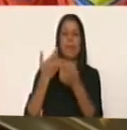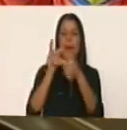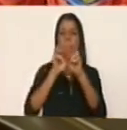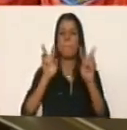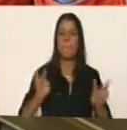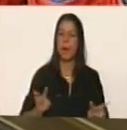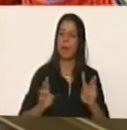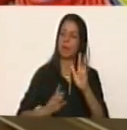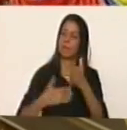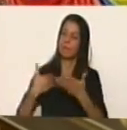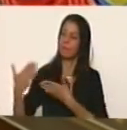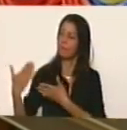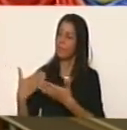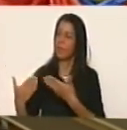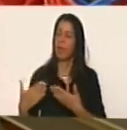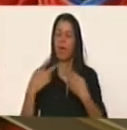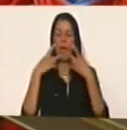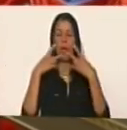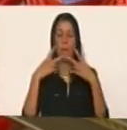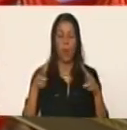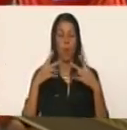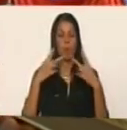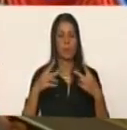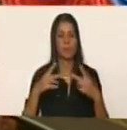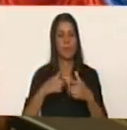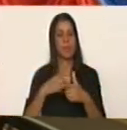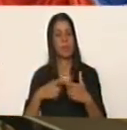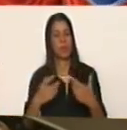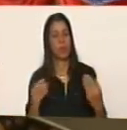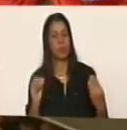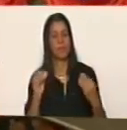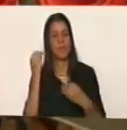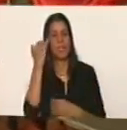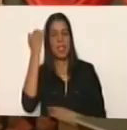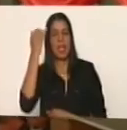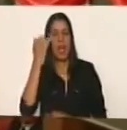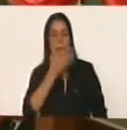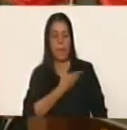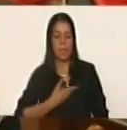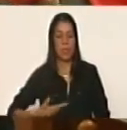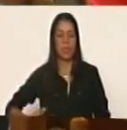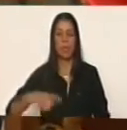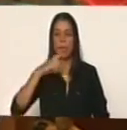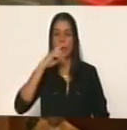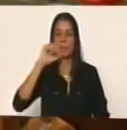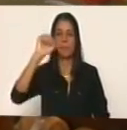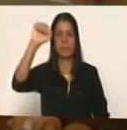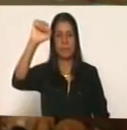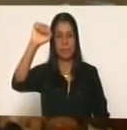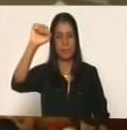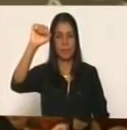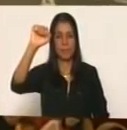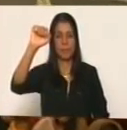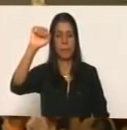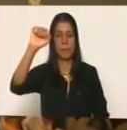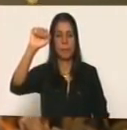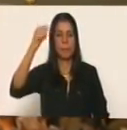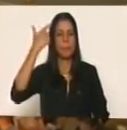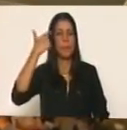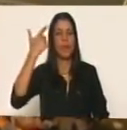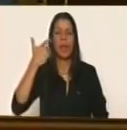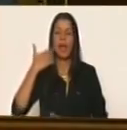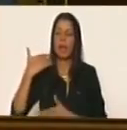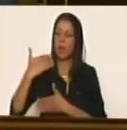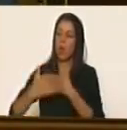convivencia y la tranquilidad pública, por lo que acogiendo la iniciativa del presidente de la República, Nicolás Maduro Moro, de